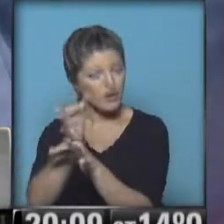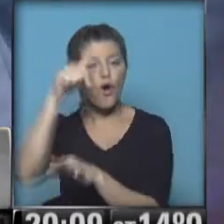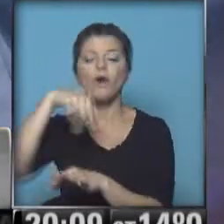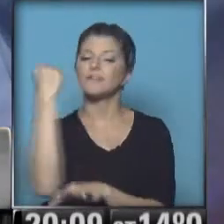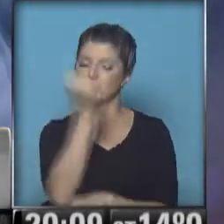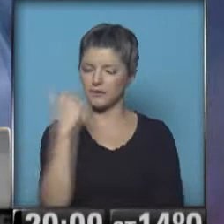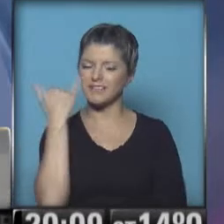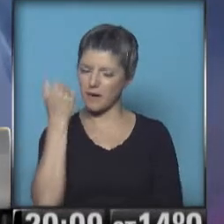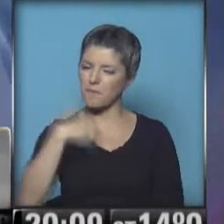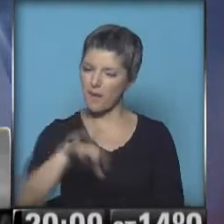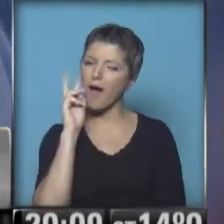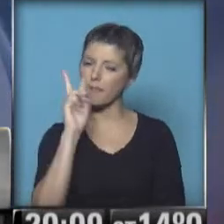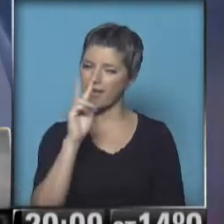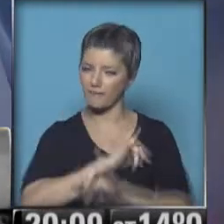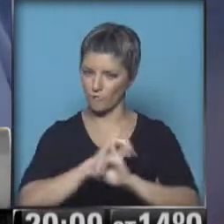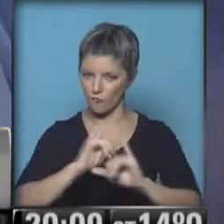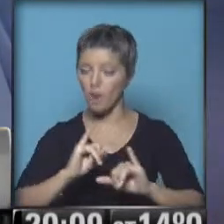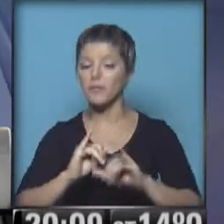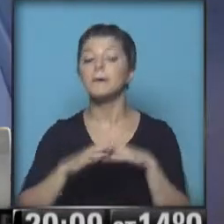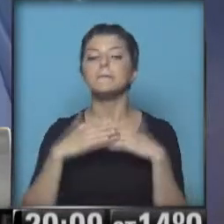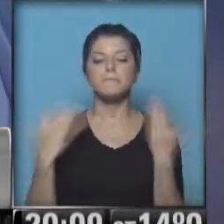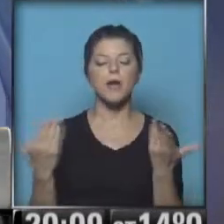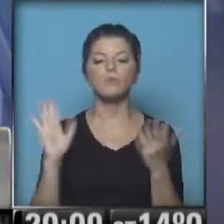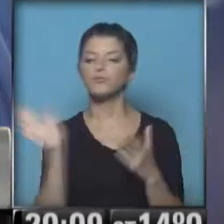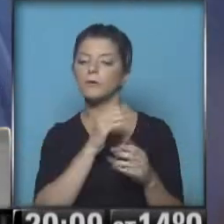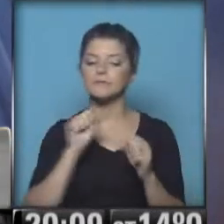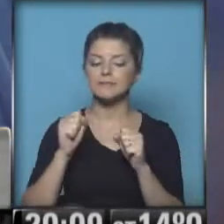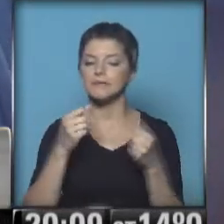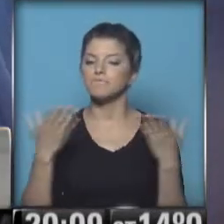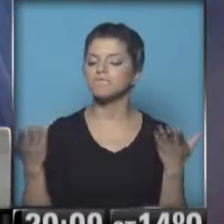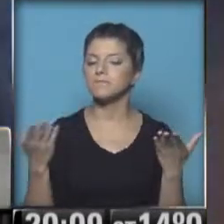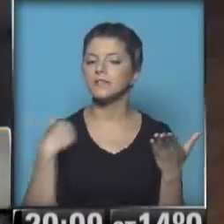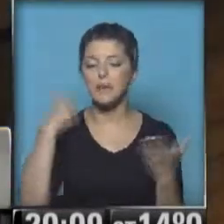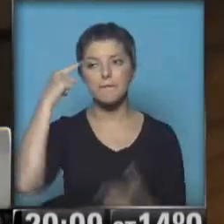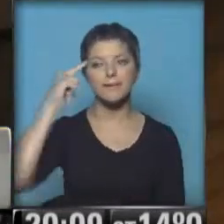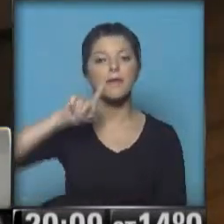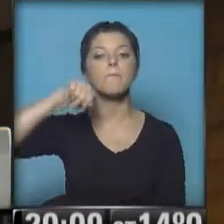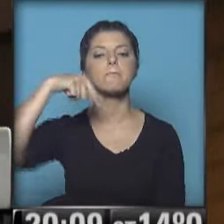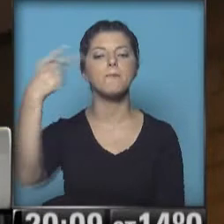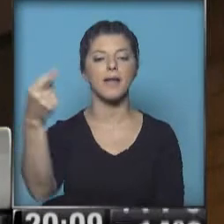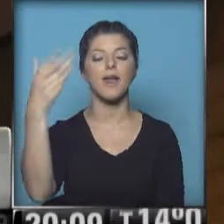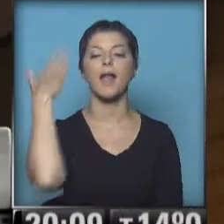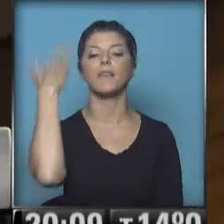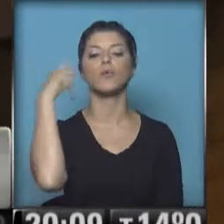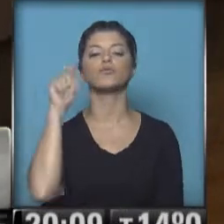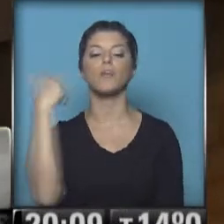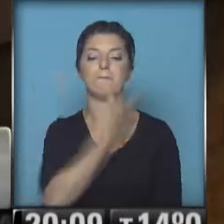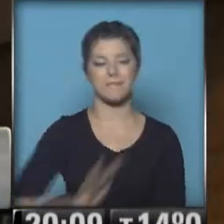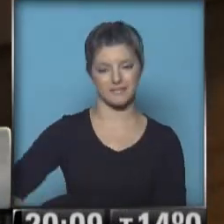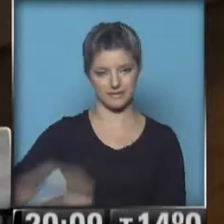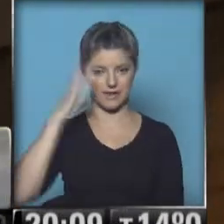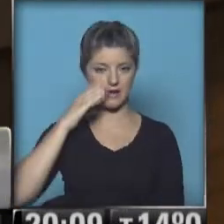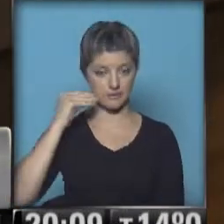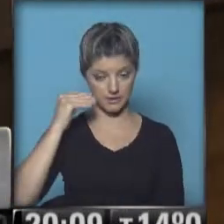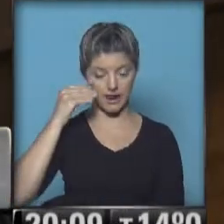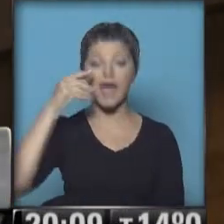y ya lo van a ver ustedes en el informe pero la expectativa además es el discurso de la presidenta de la nación que se ha tomado el